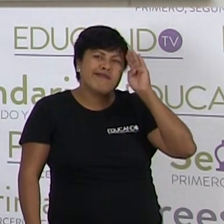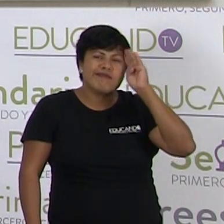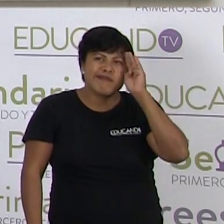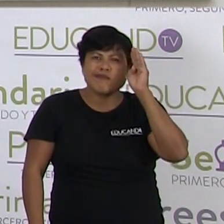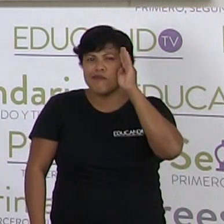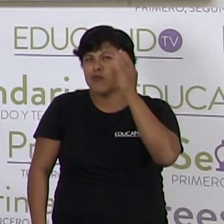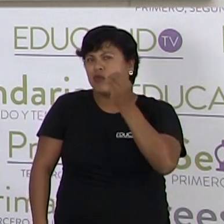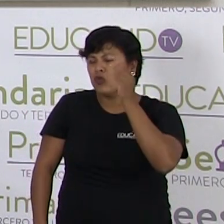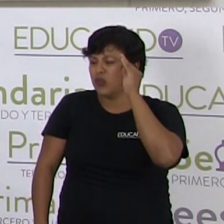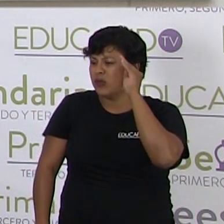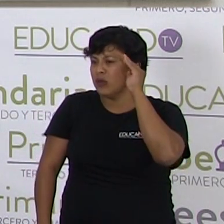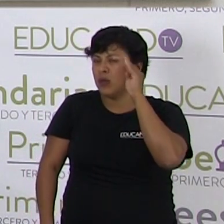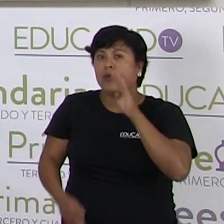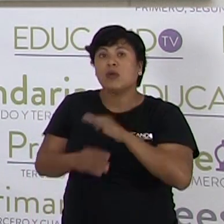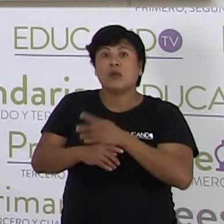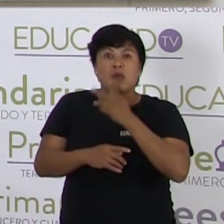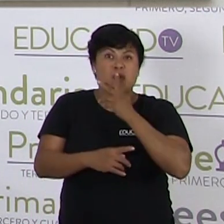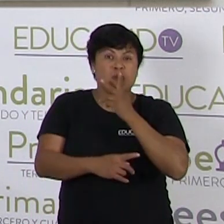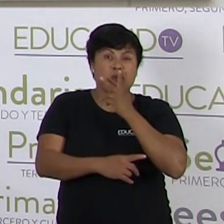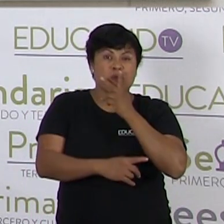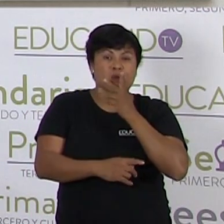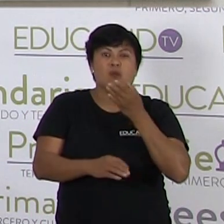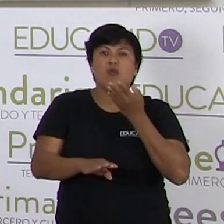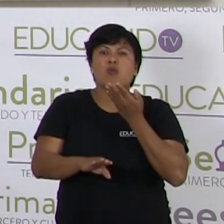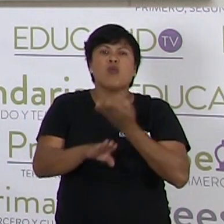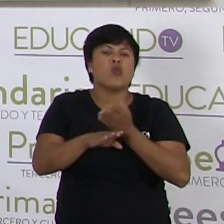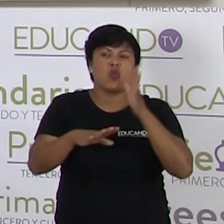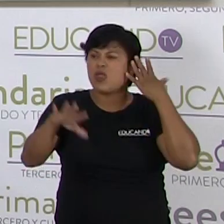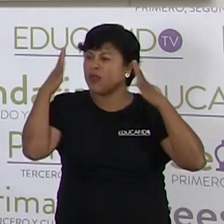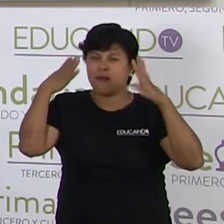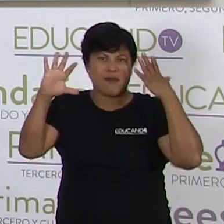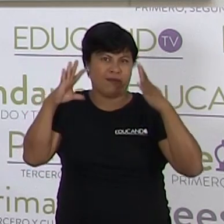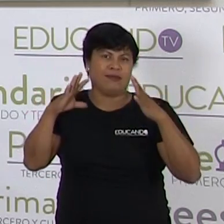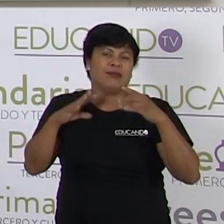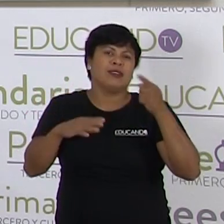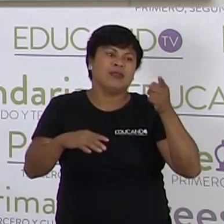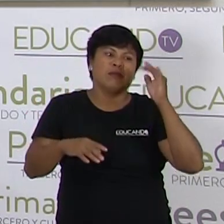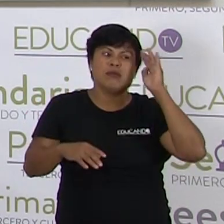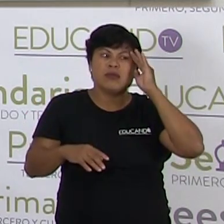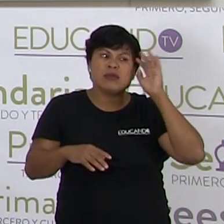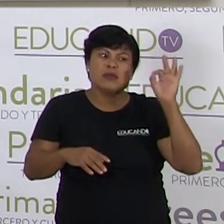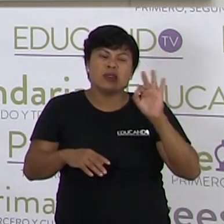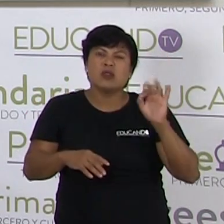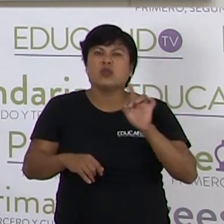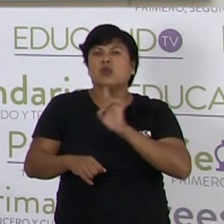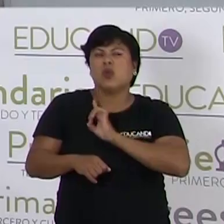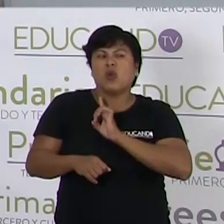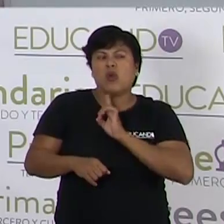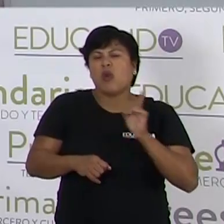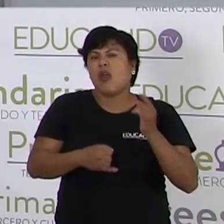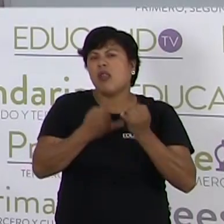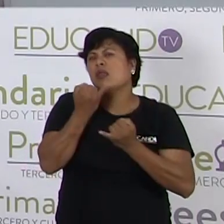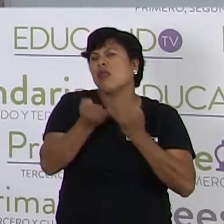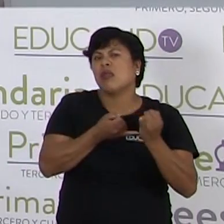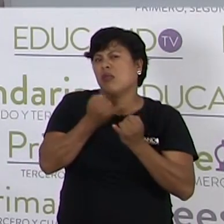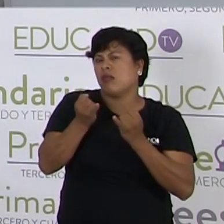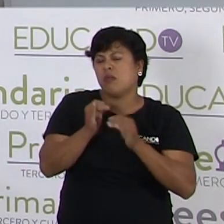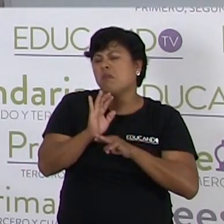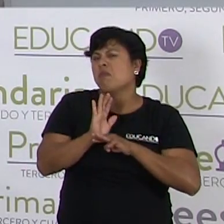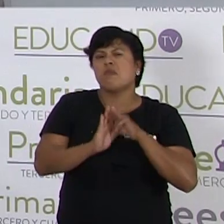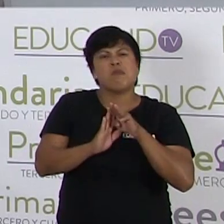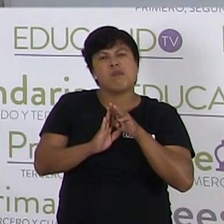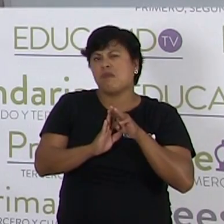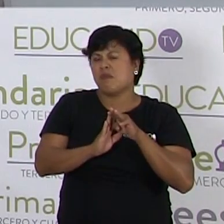mucho porque mi papá era muy inquieto y pensaba que era inmaduro. Lo bueno